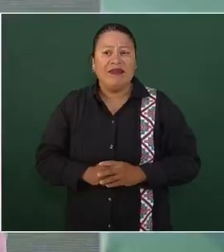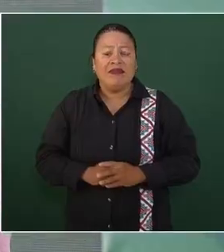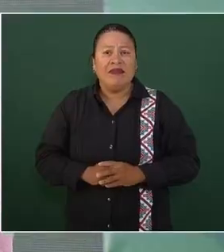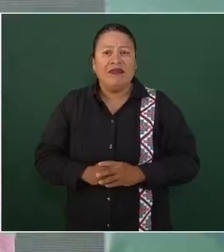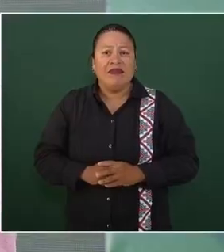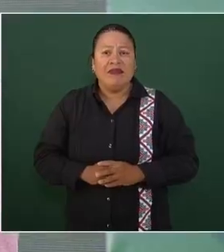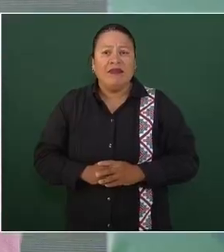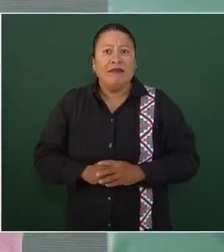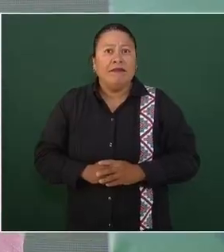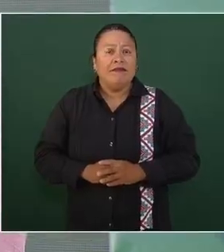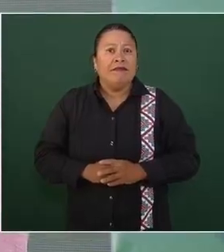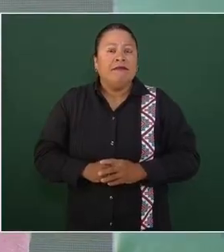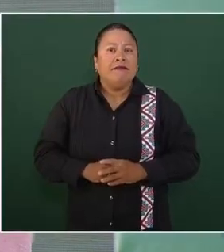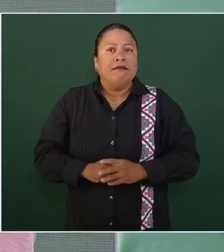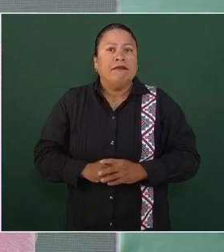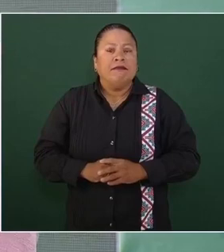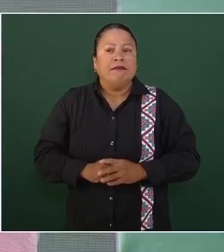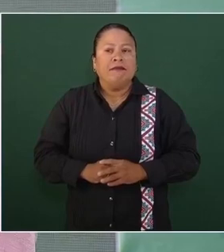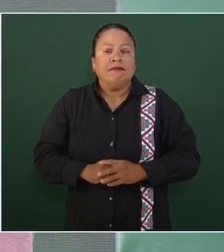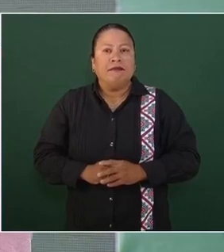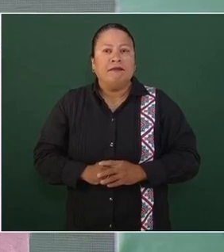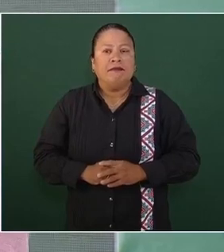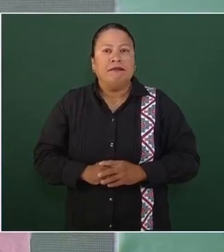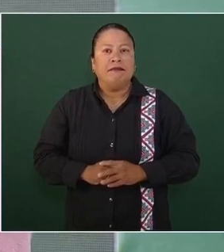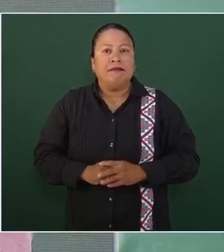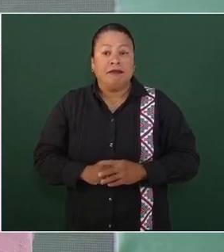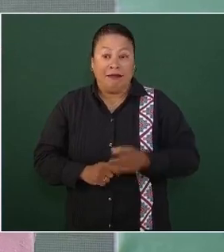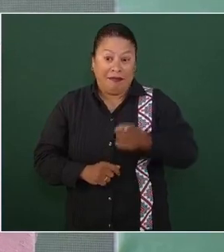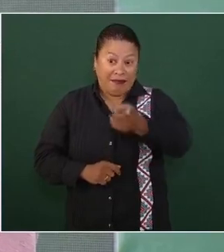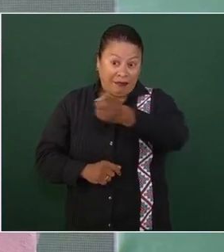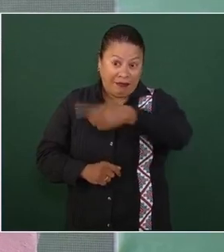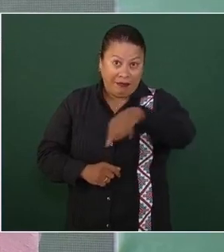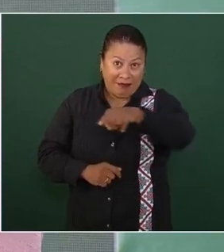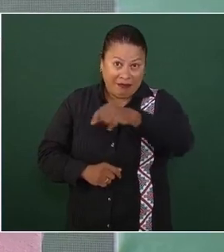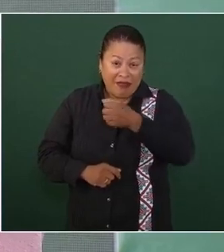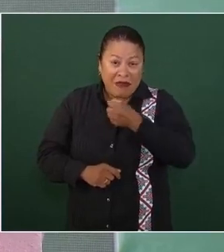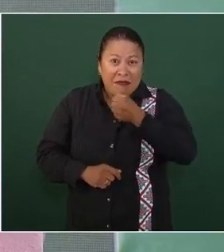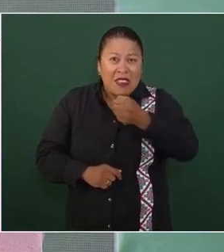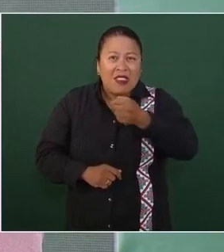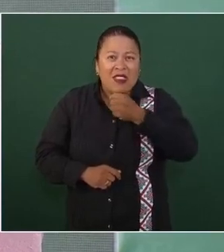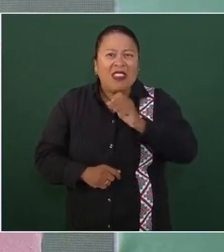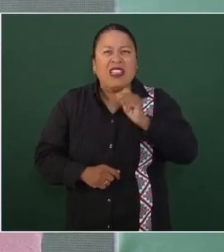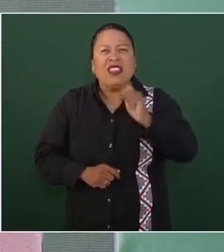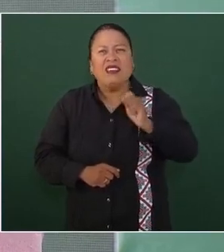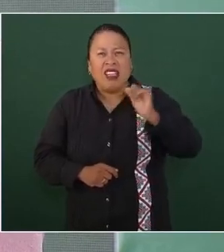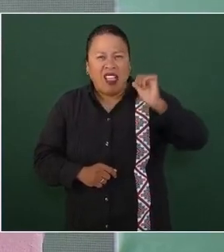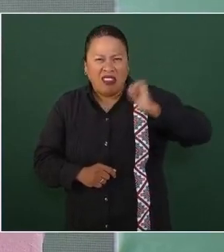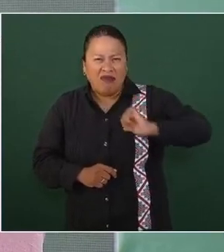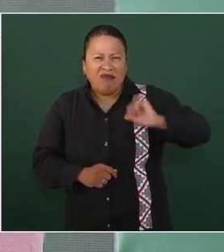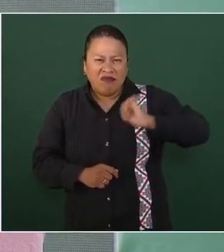eran los periodistas del antiguo régimen